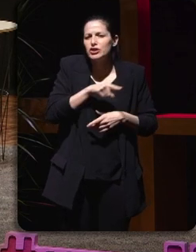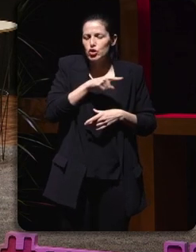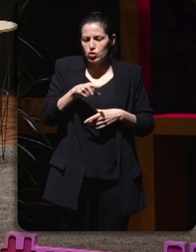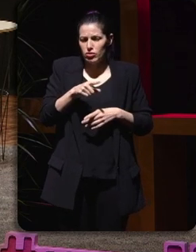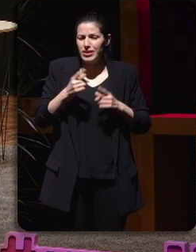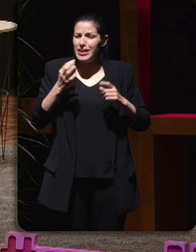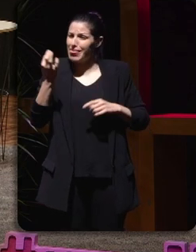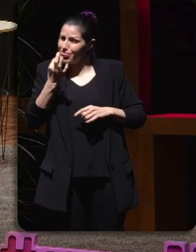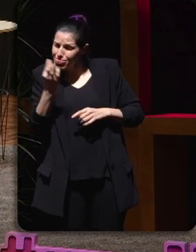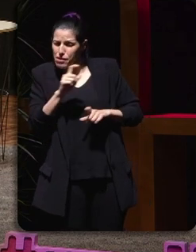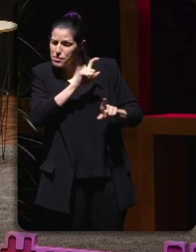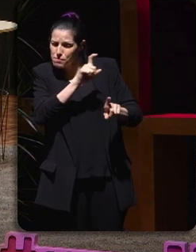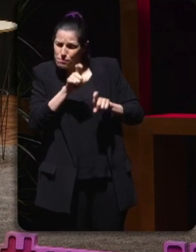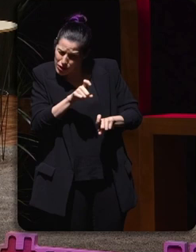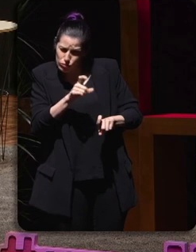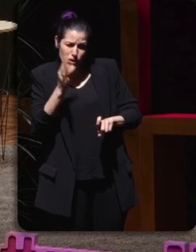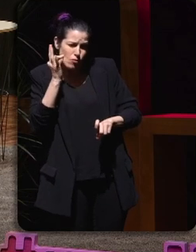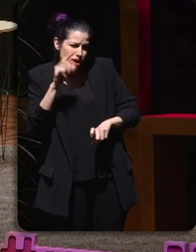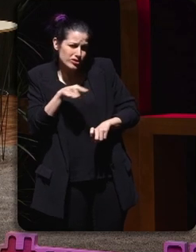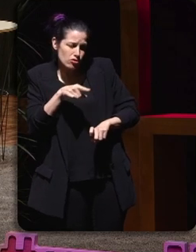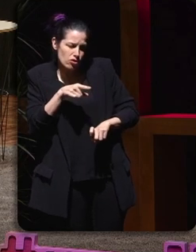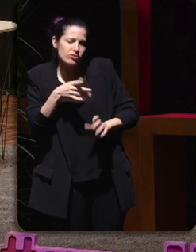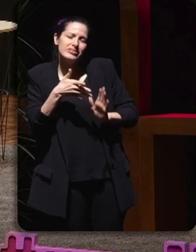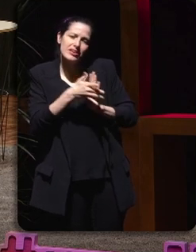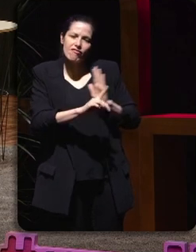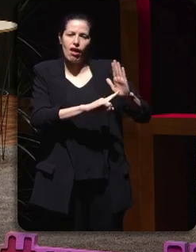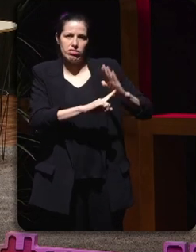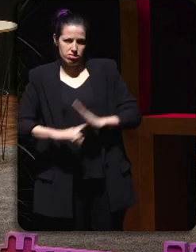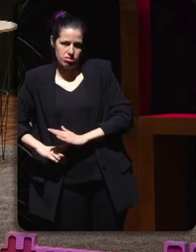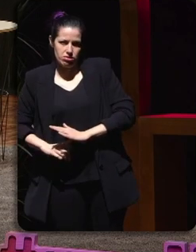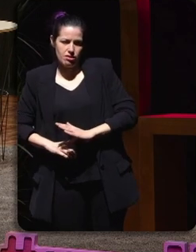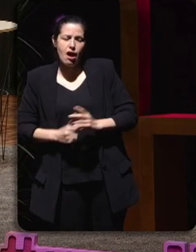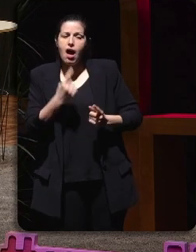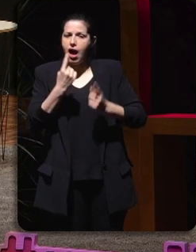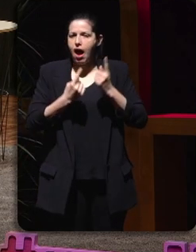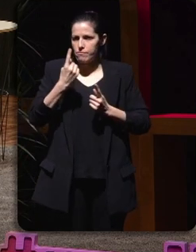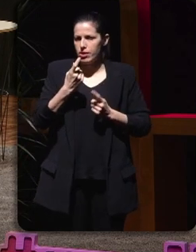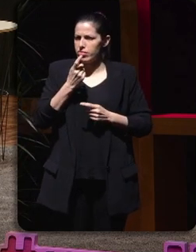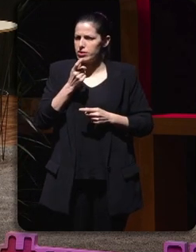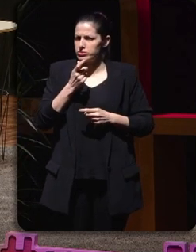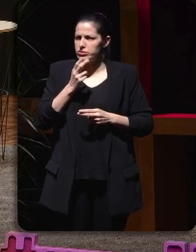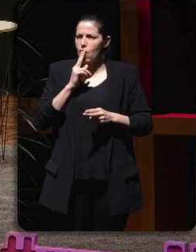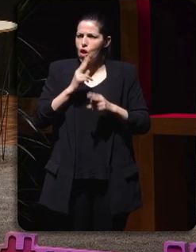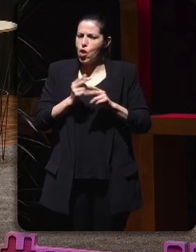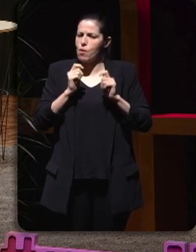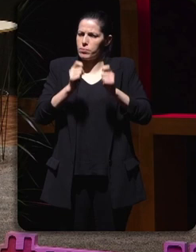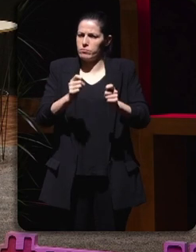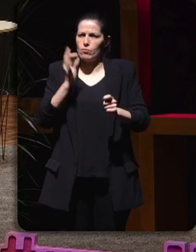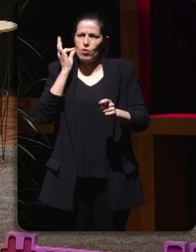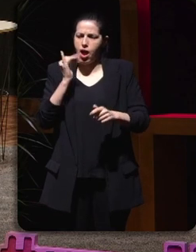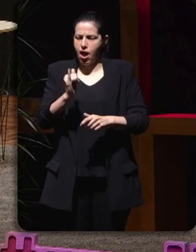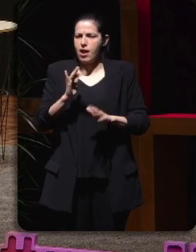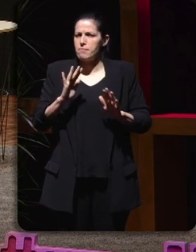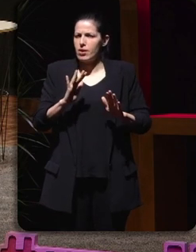invisibilización y hay discriminación pero a veces se nos nombra y se nos nombra de manera discriminatoria ya no es solo que no se nos nombre